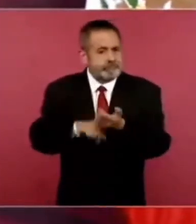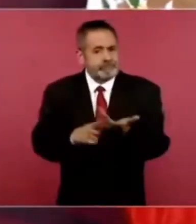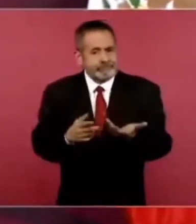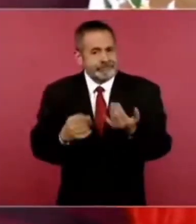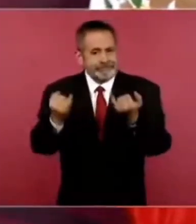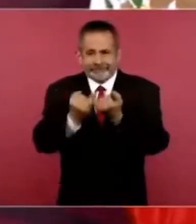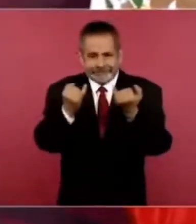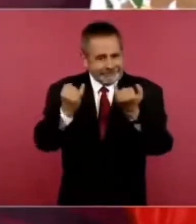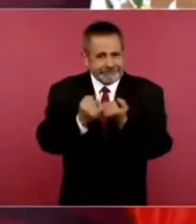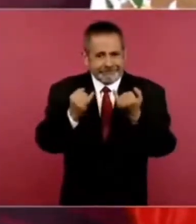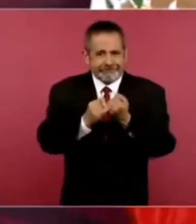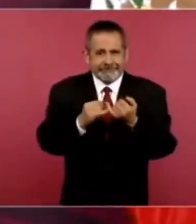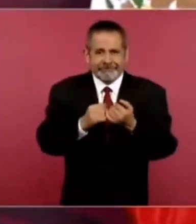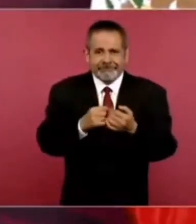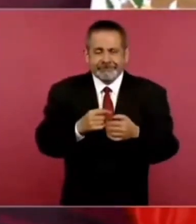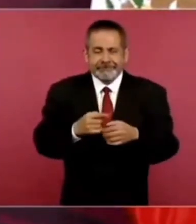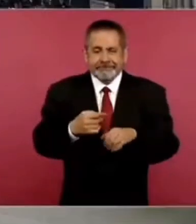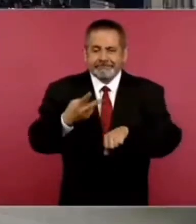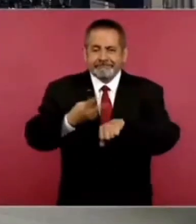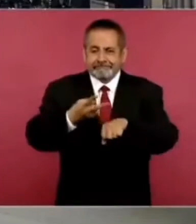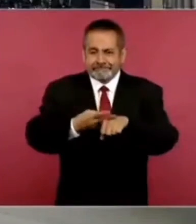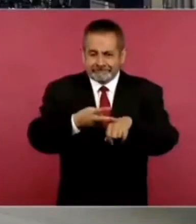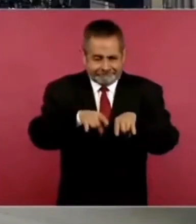donde hay sol